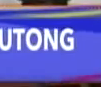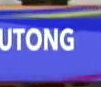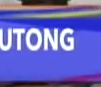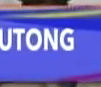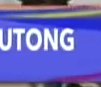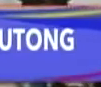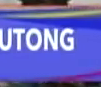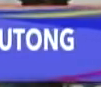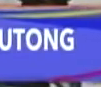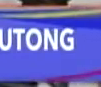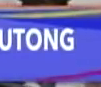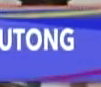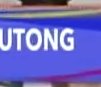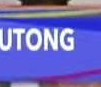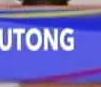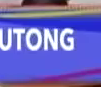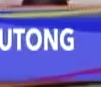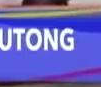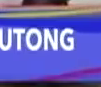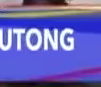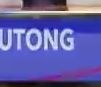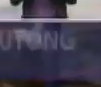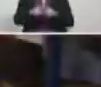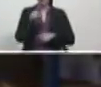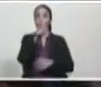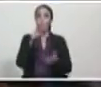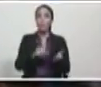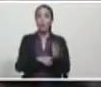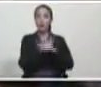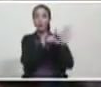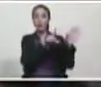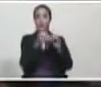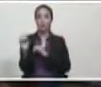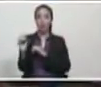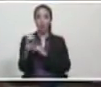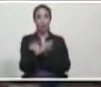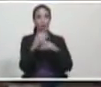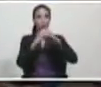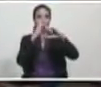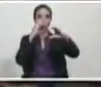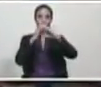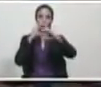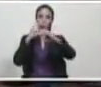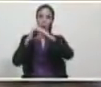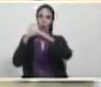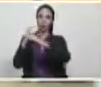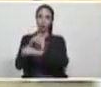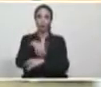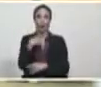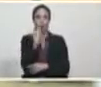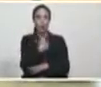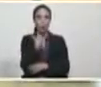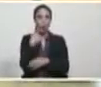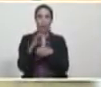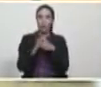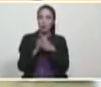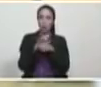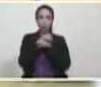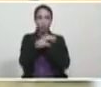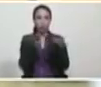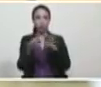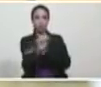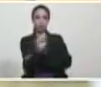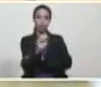Bolivariana de Venezuela con más de 1.600 unidades de transporte Yutón funcionando en todo el territorio